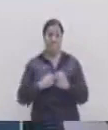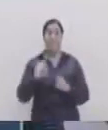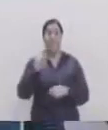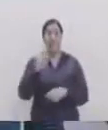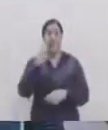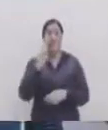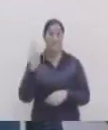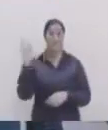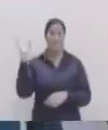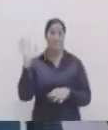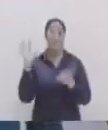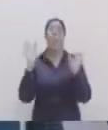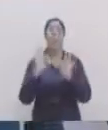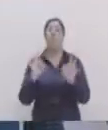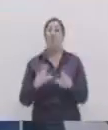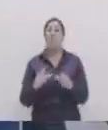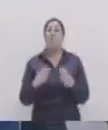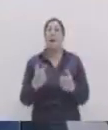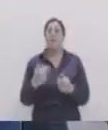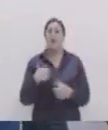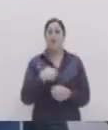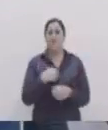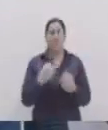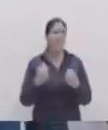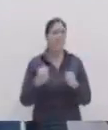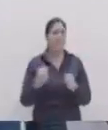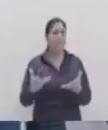que veamos la forma sencilla en la que nosotros podemos